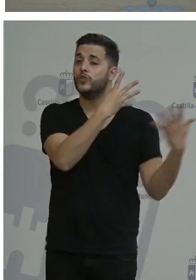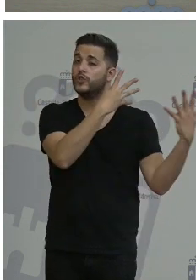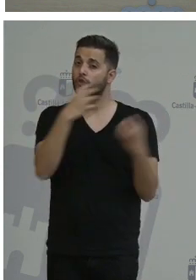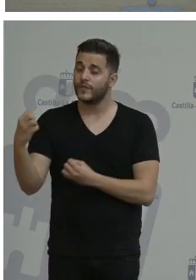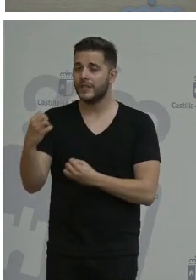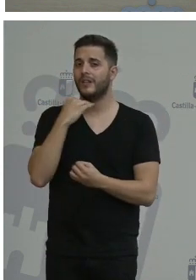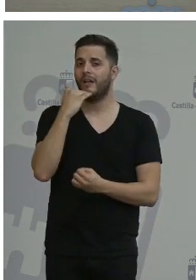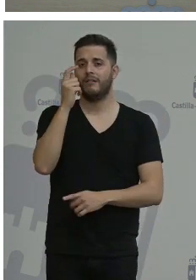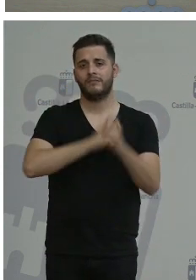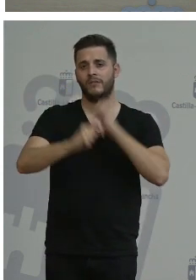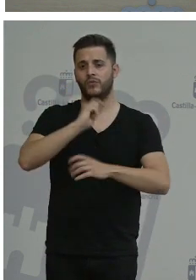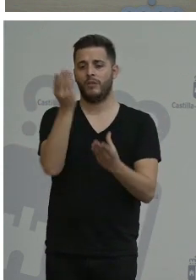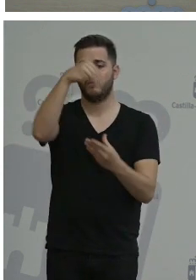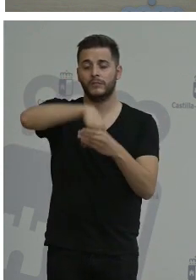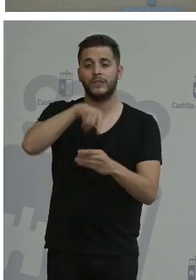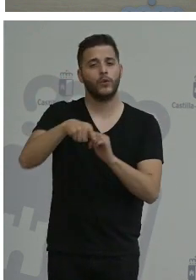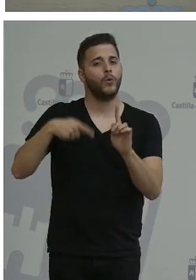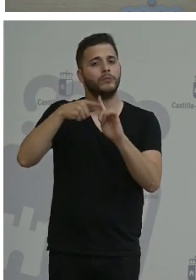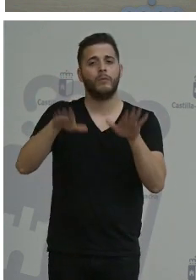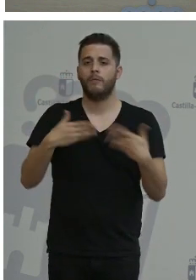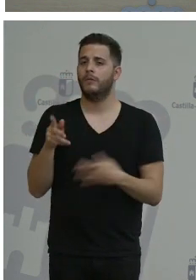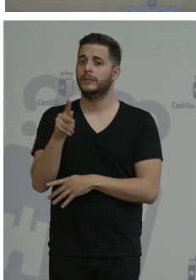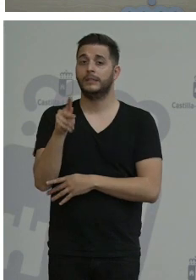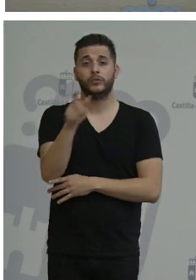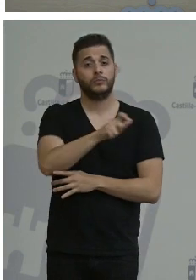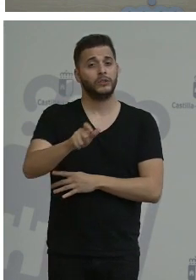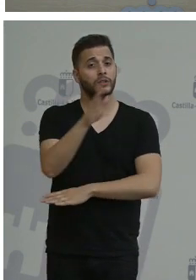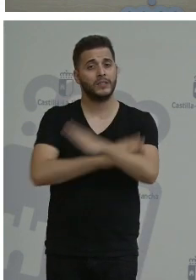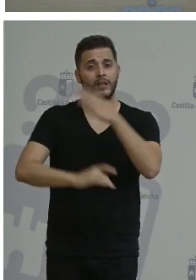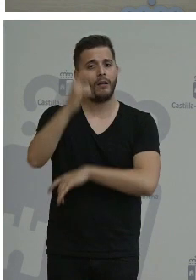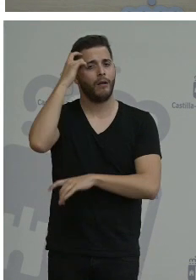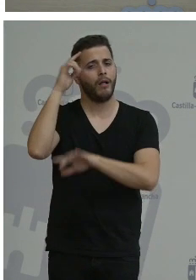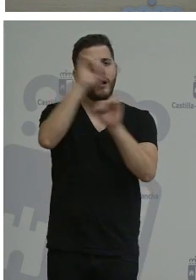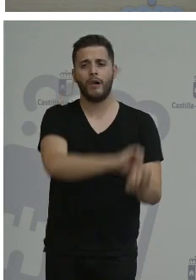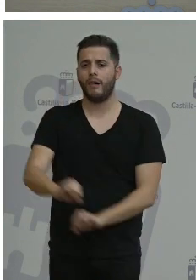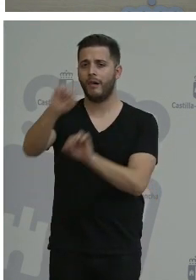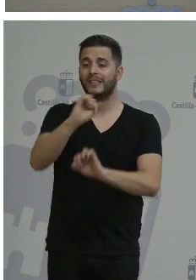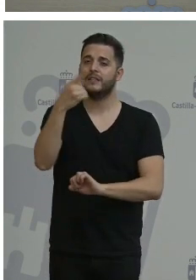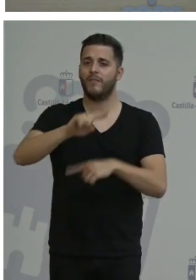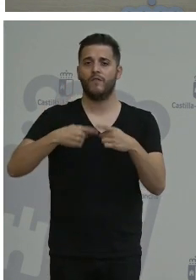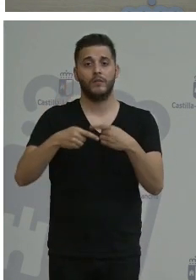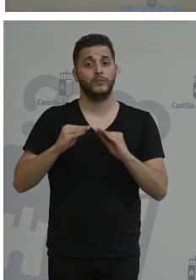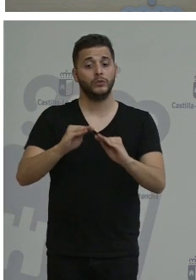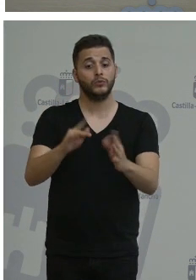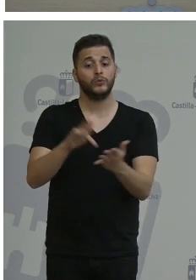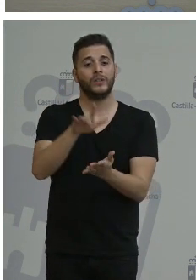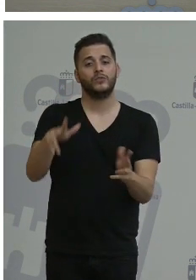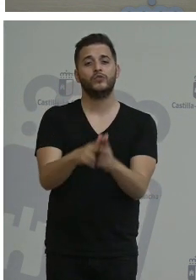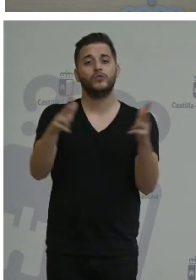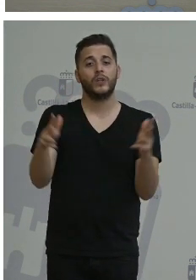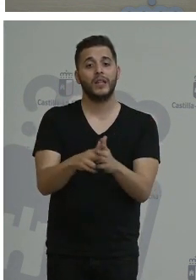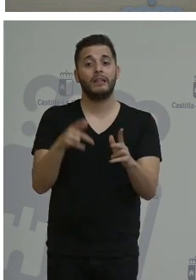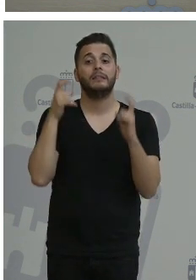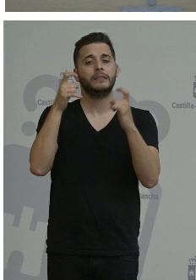Plena Inclusión y el objetivo es defender los derechos de esas personas con discapacidad intelectual y sus familias en una sociedad cada vez más